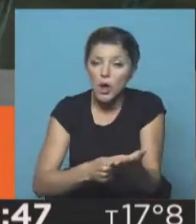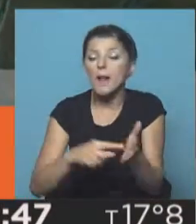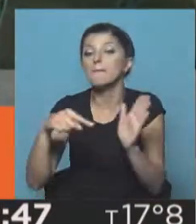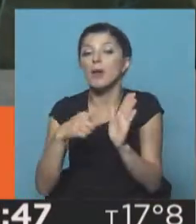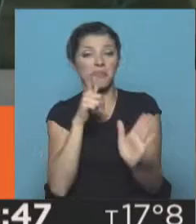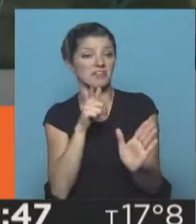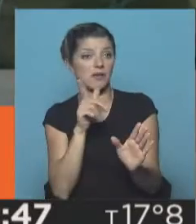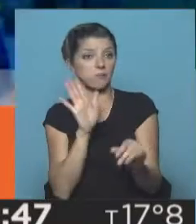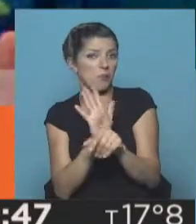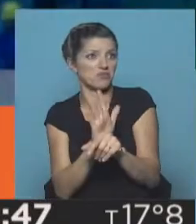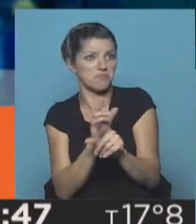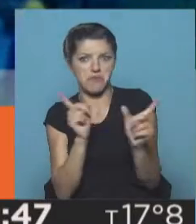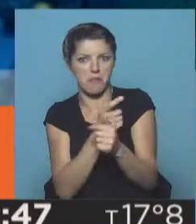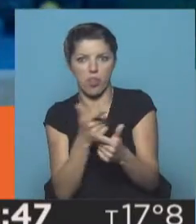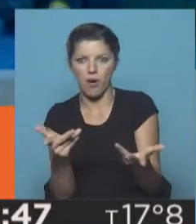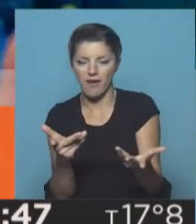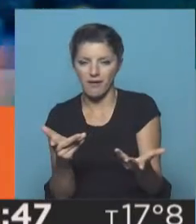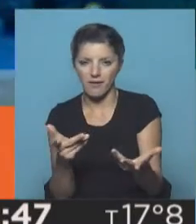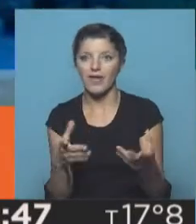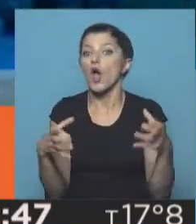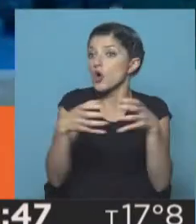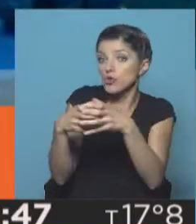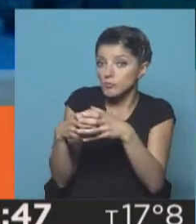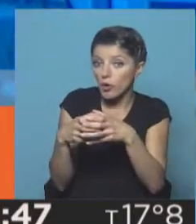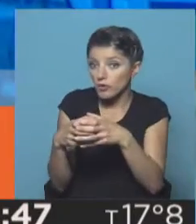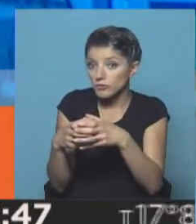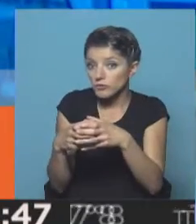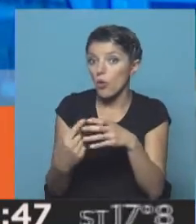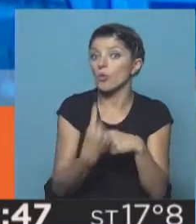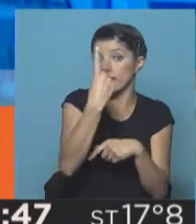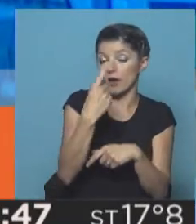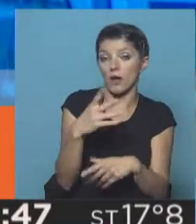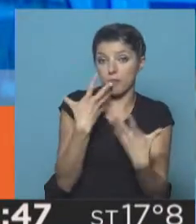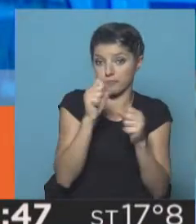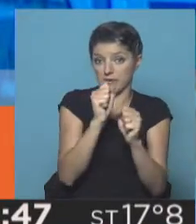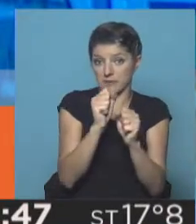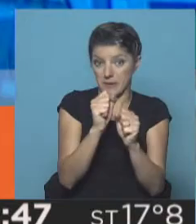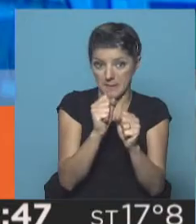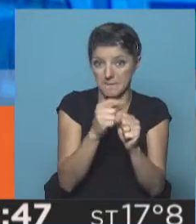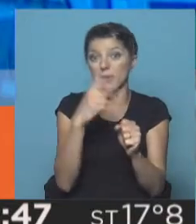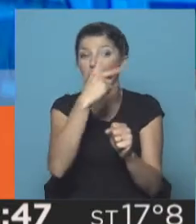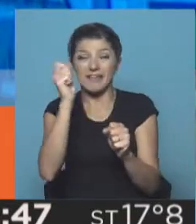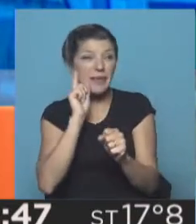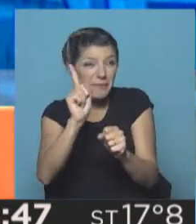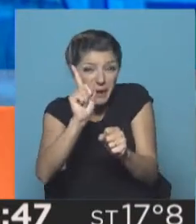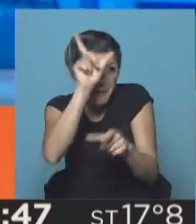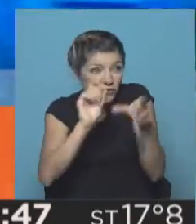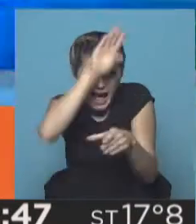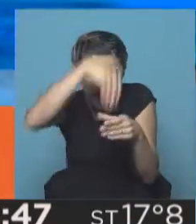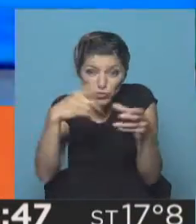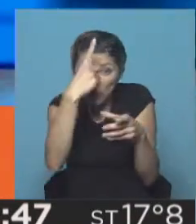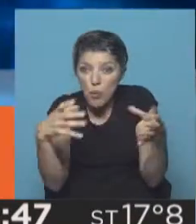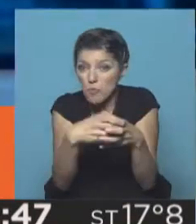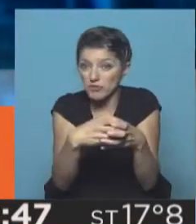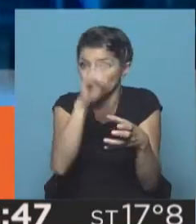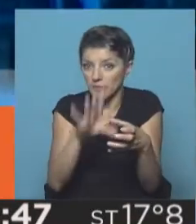problema. Tenés más de fosas comunes, solamente una de las que han descubierto, 20.000. personas ahí, ¿no es cierto? Y la